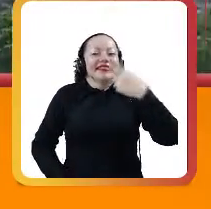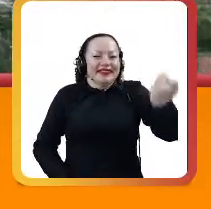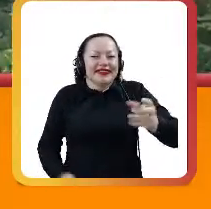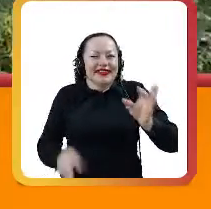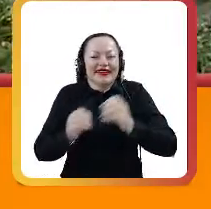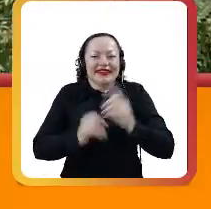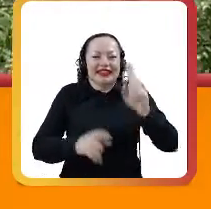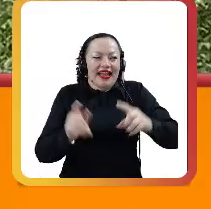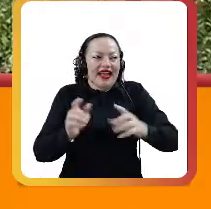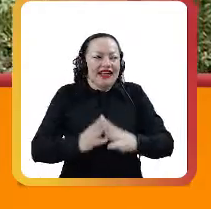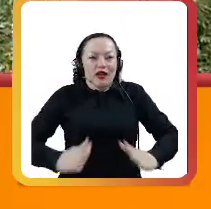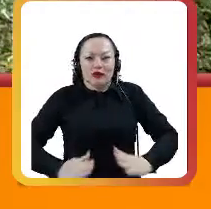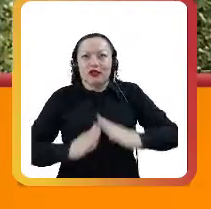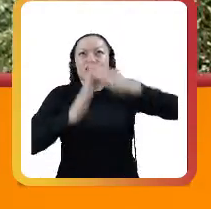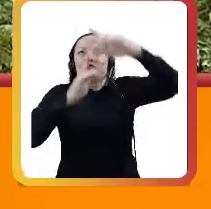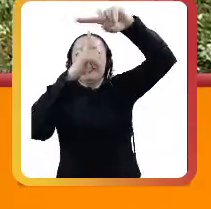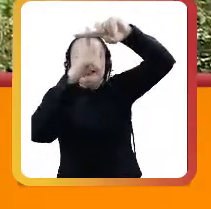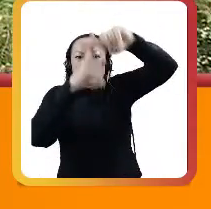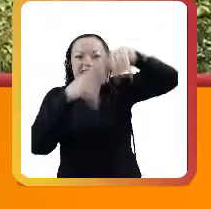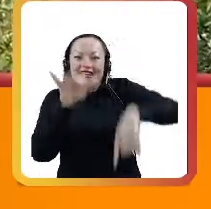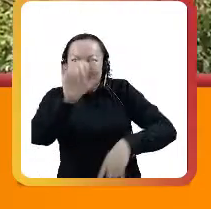su cúpula, y pues nada,